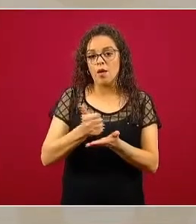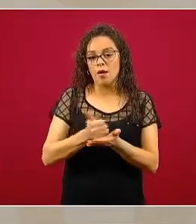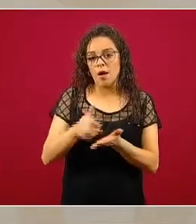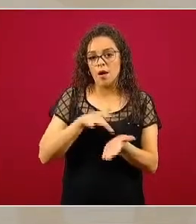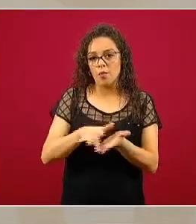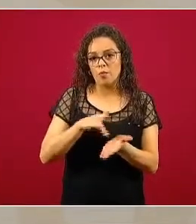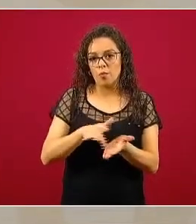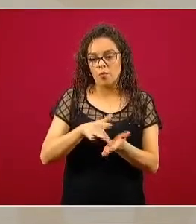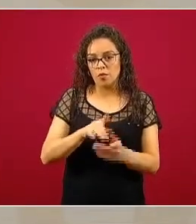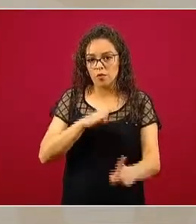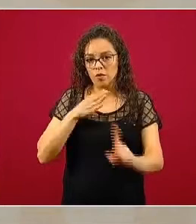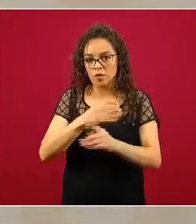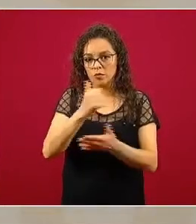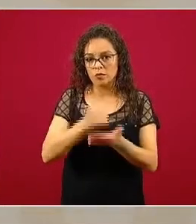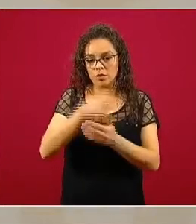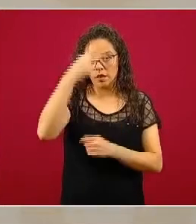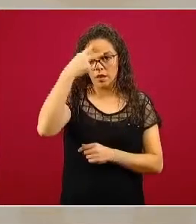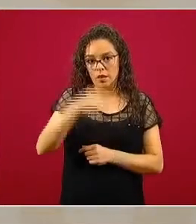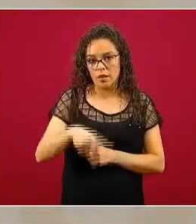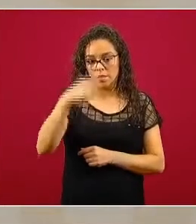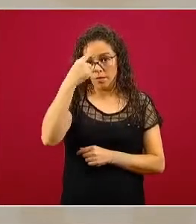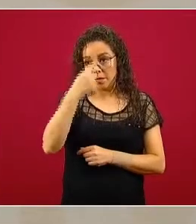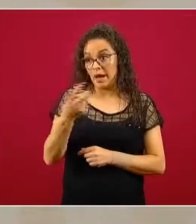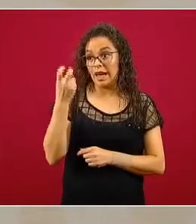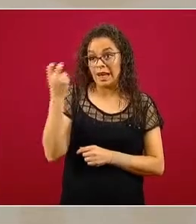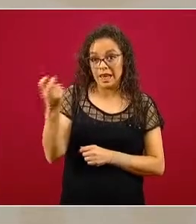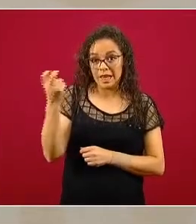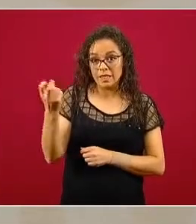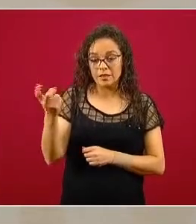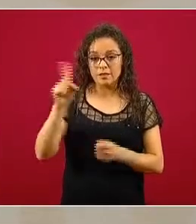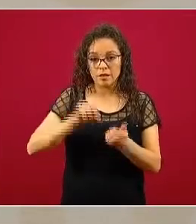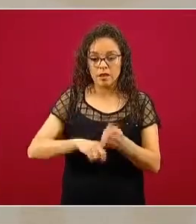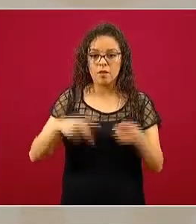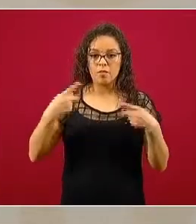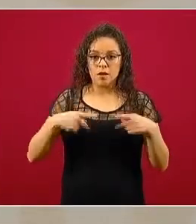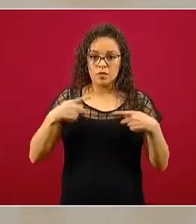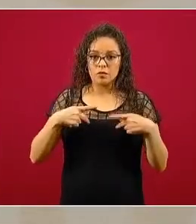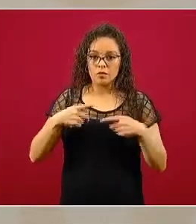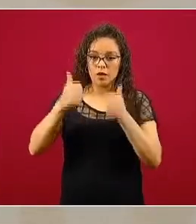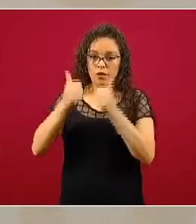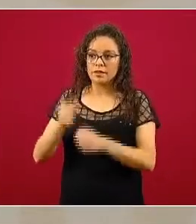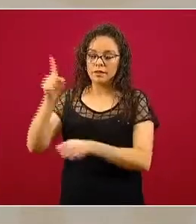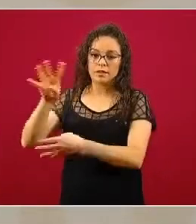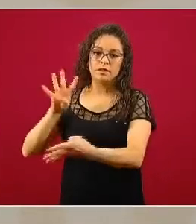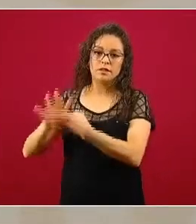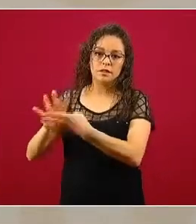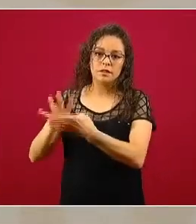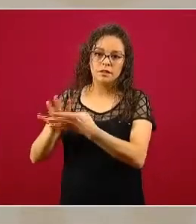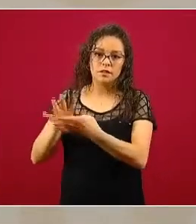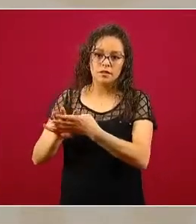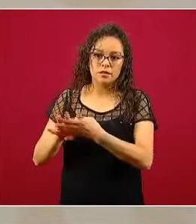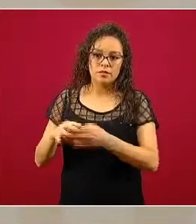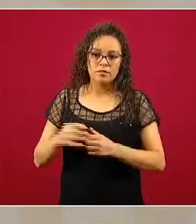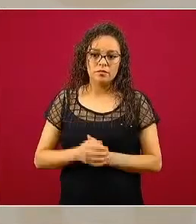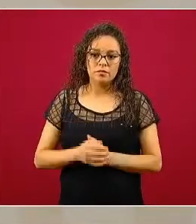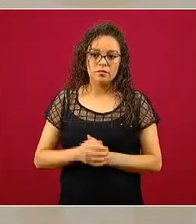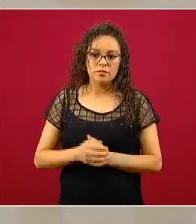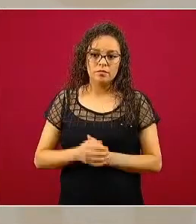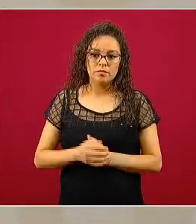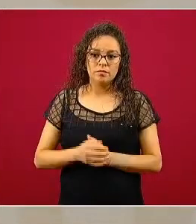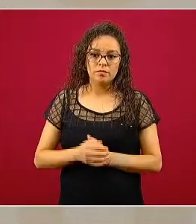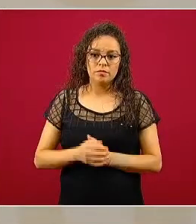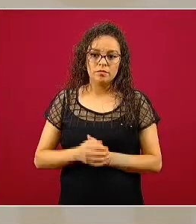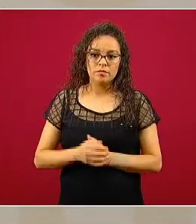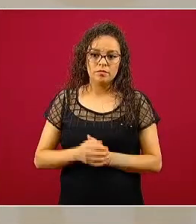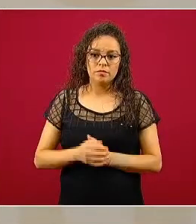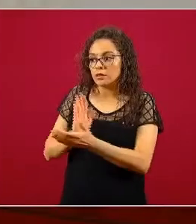para esta intervención en las personas que son privadas de su libertad y que son de nuevo ingreso.